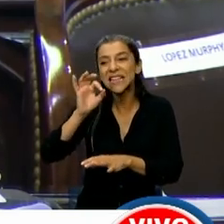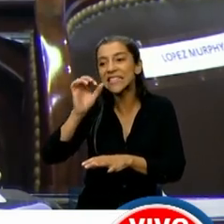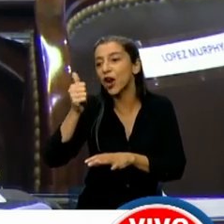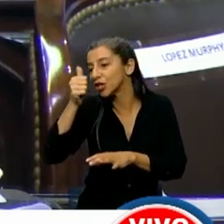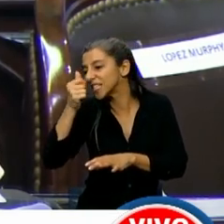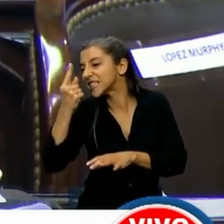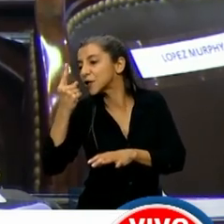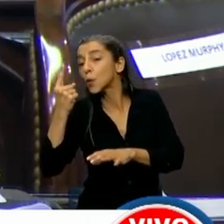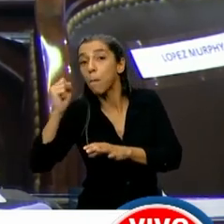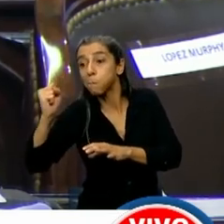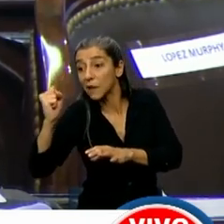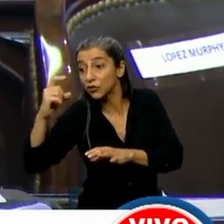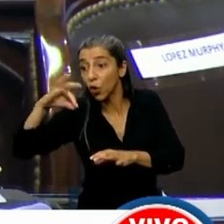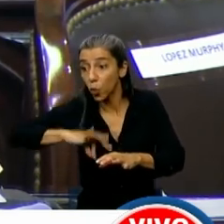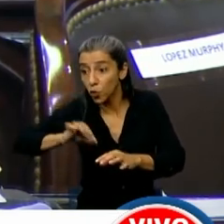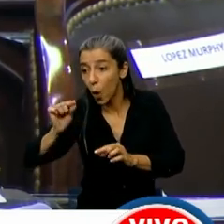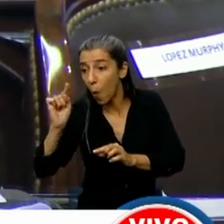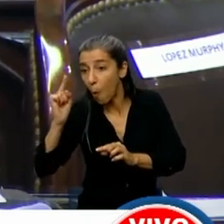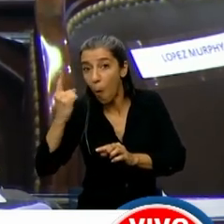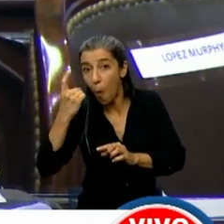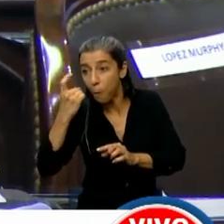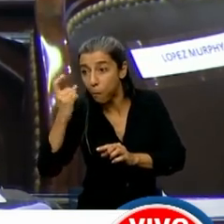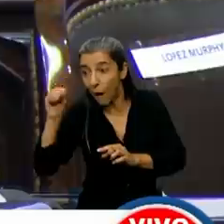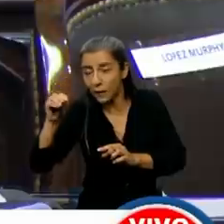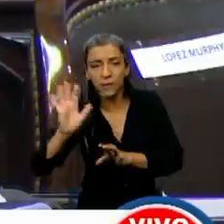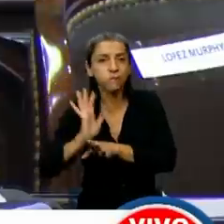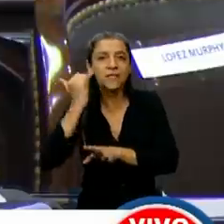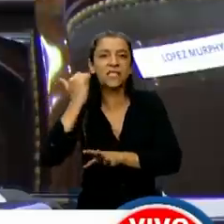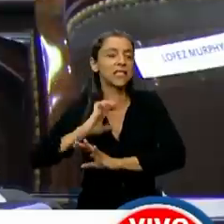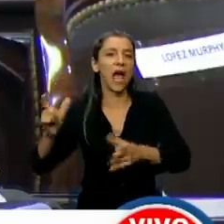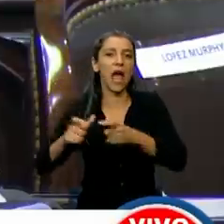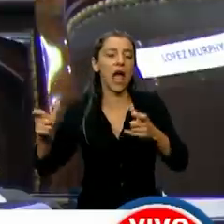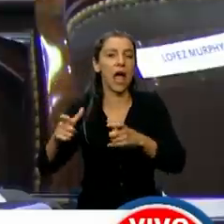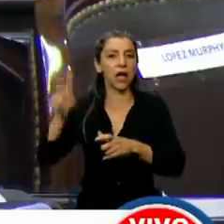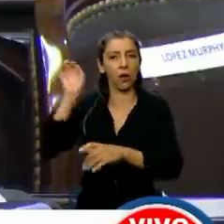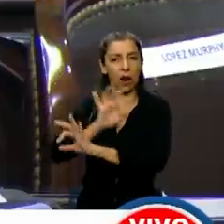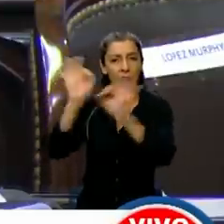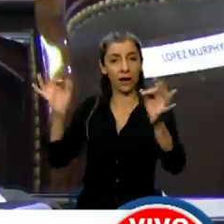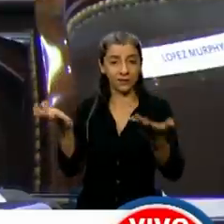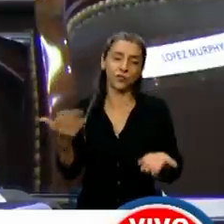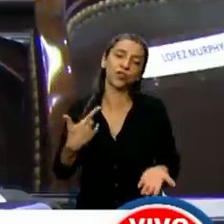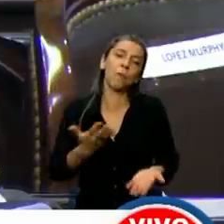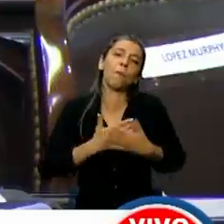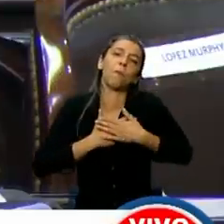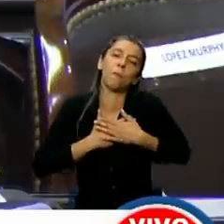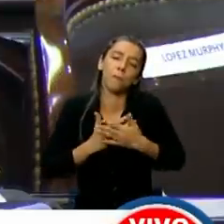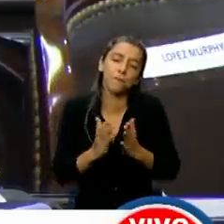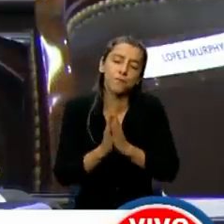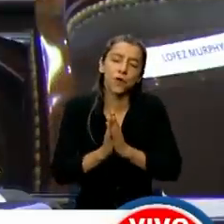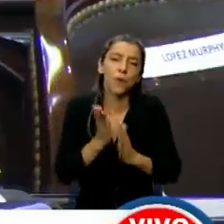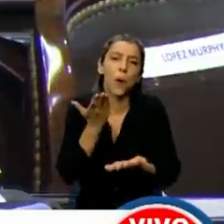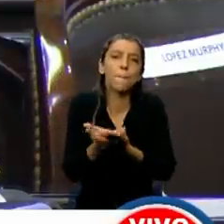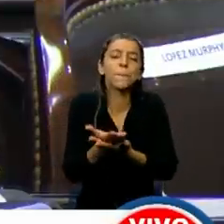pesos con una mano en el corazón yo les pido a todos que se la pongan y que digan